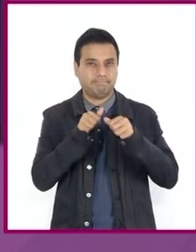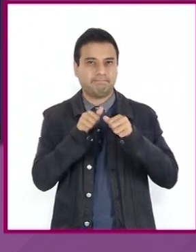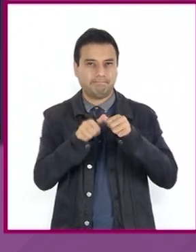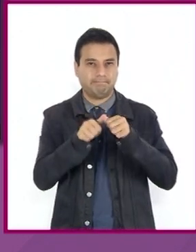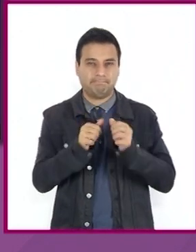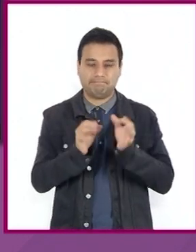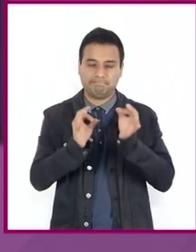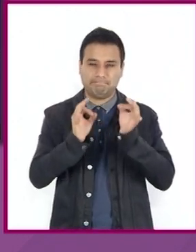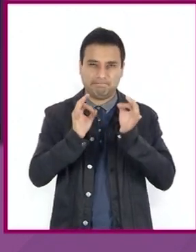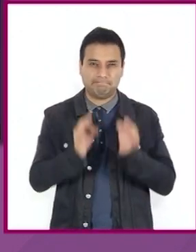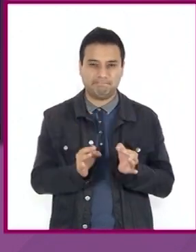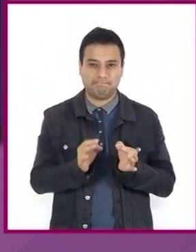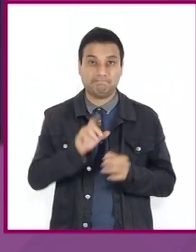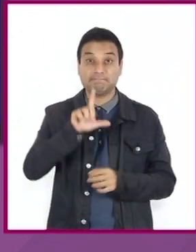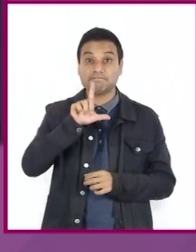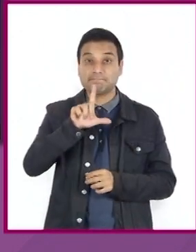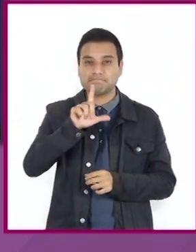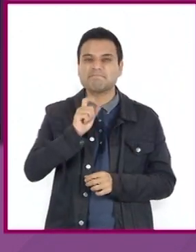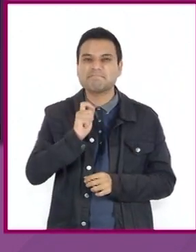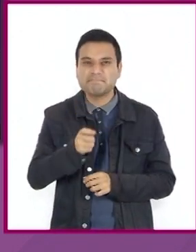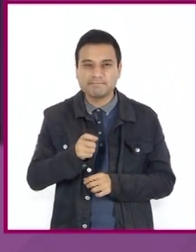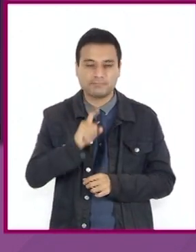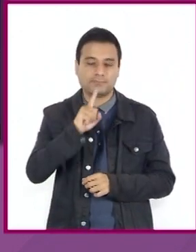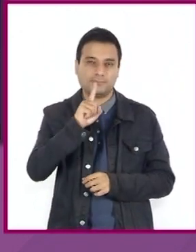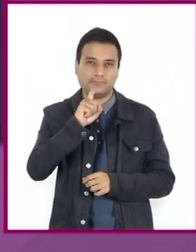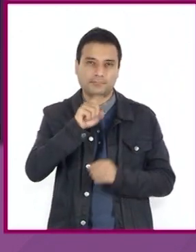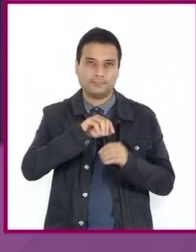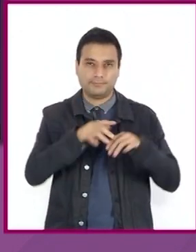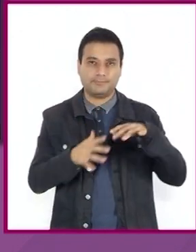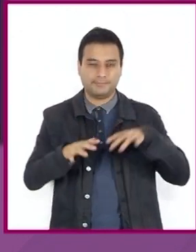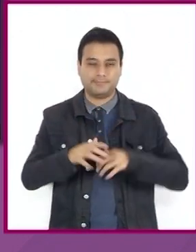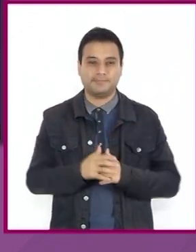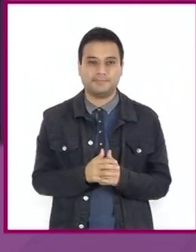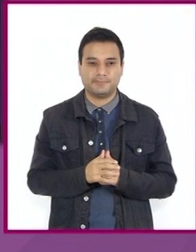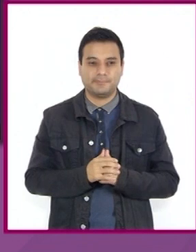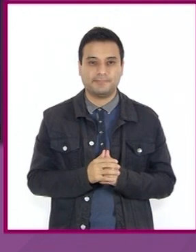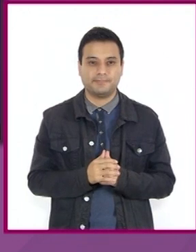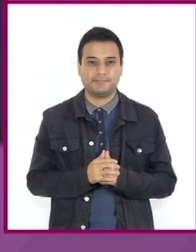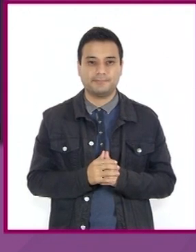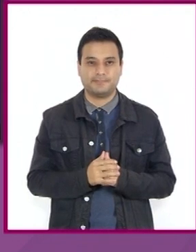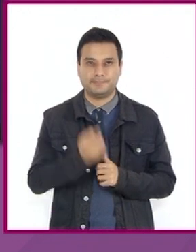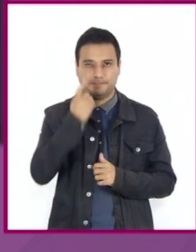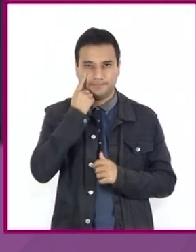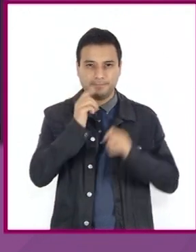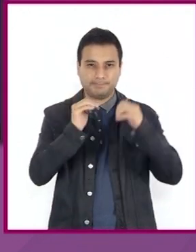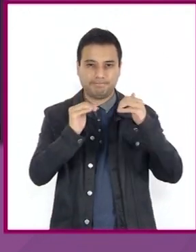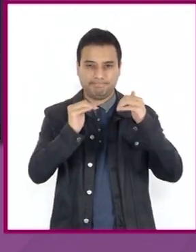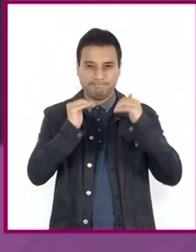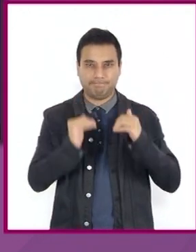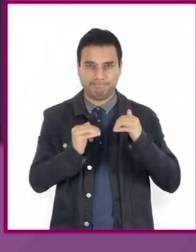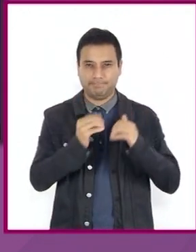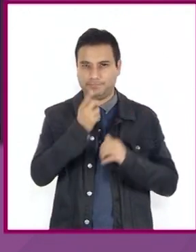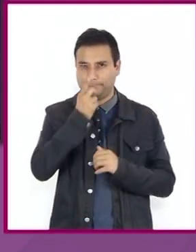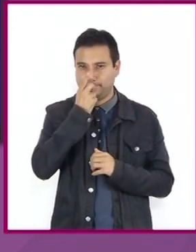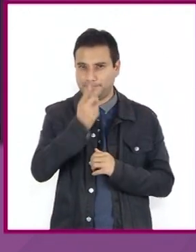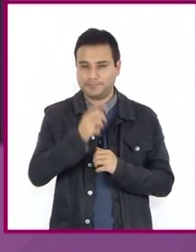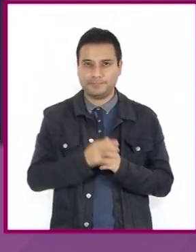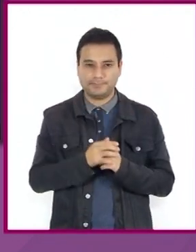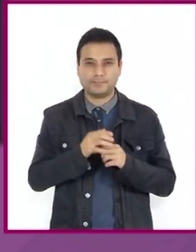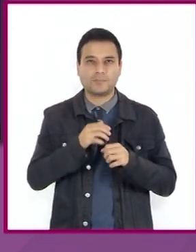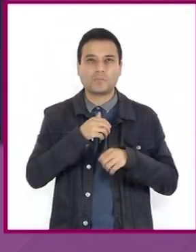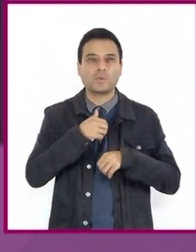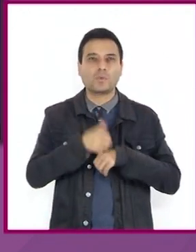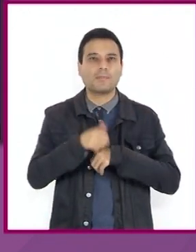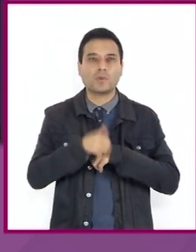agregación. Del lado izquierdo, en la parte inferior de cada elemento, aparece su masa atómica. Observen que el